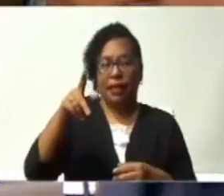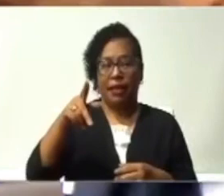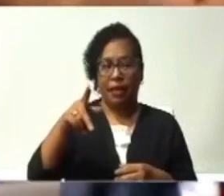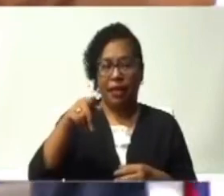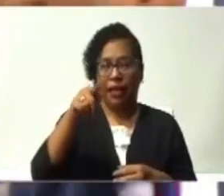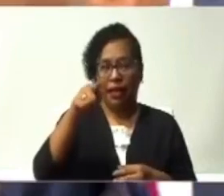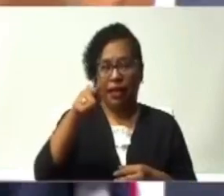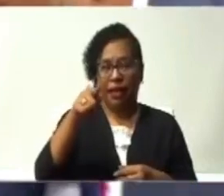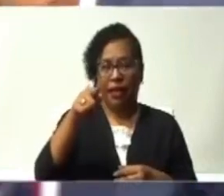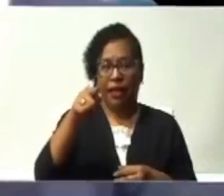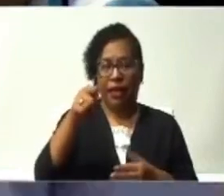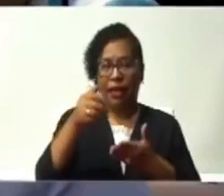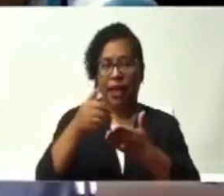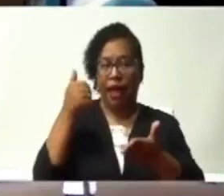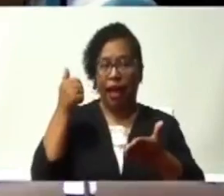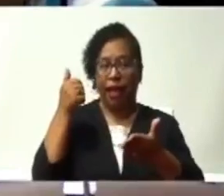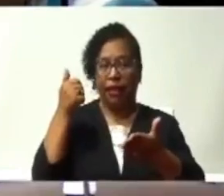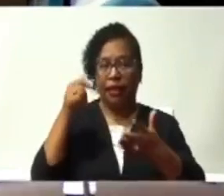Entonces,